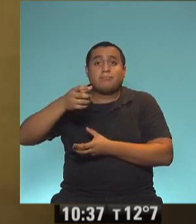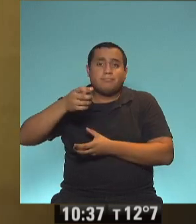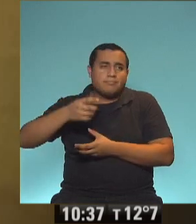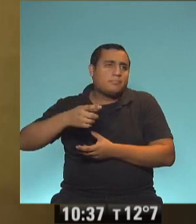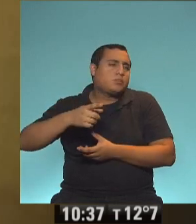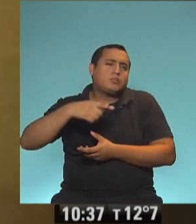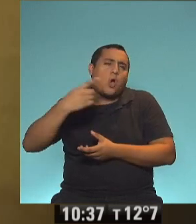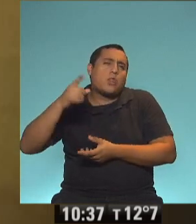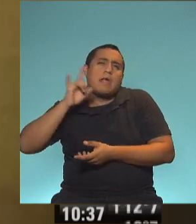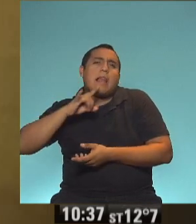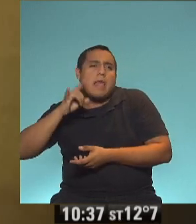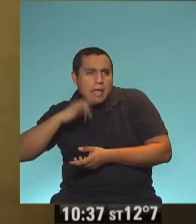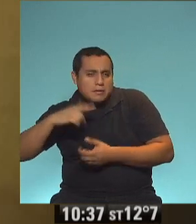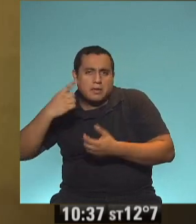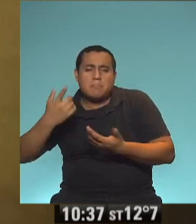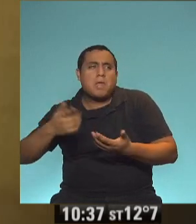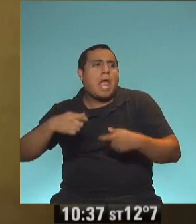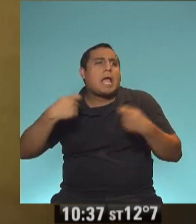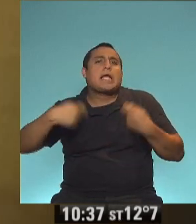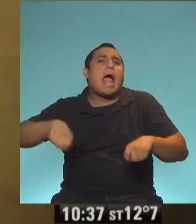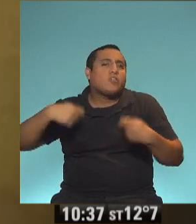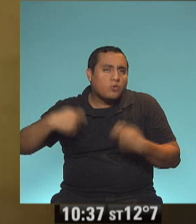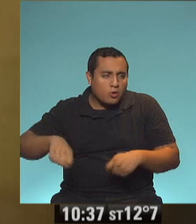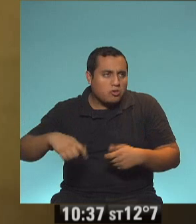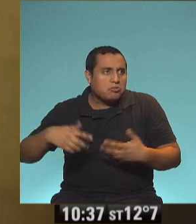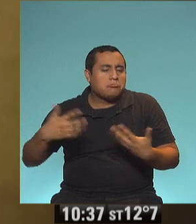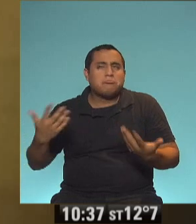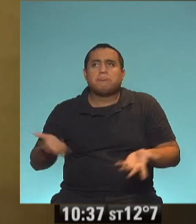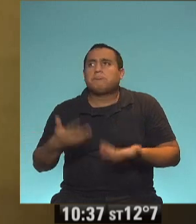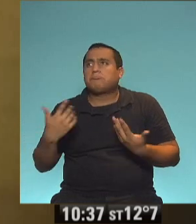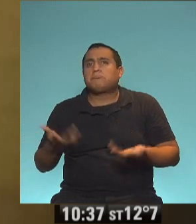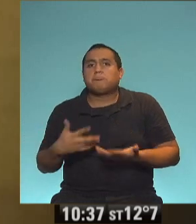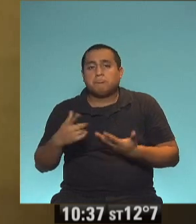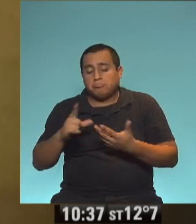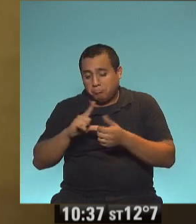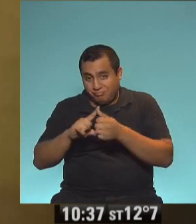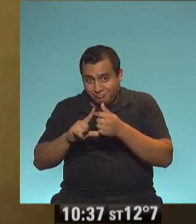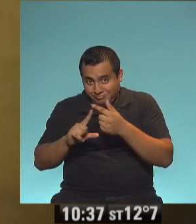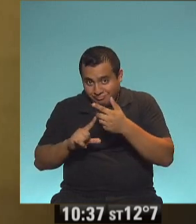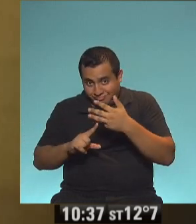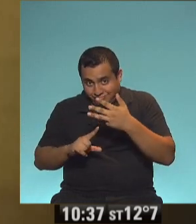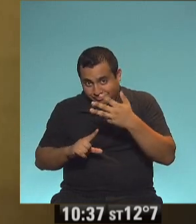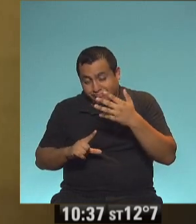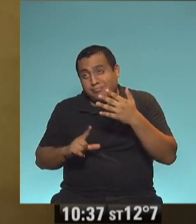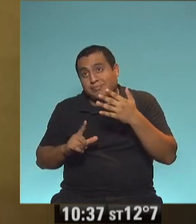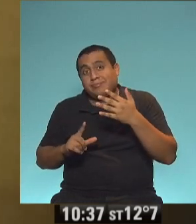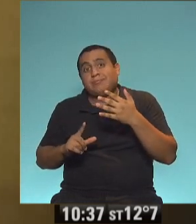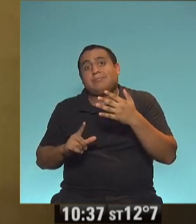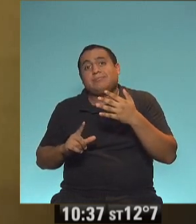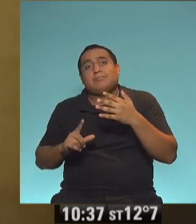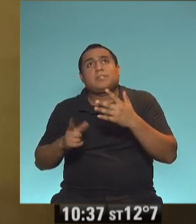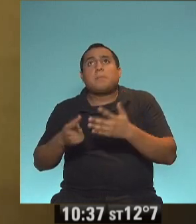la leche, cartones. Y con todo eso, luego, y